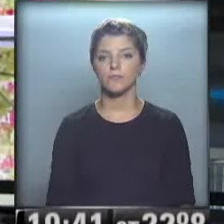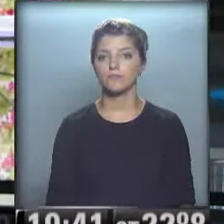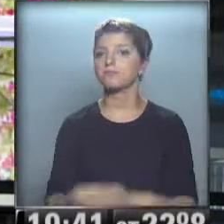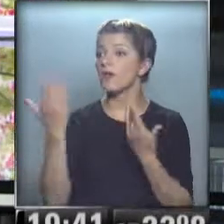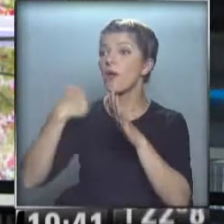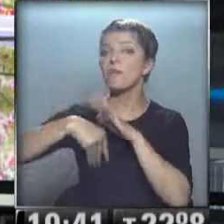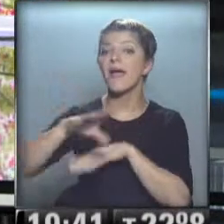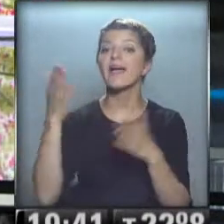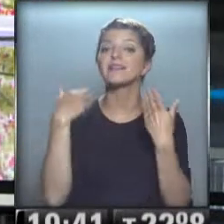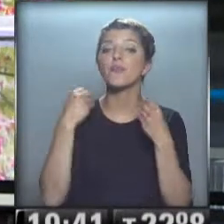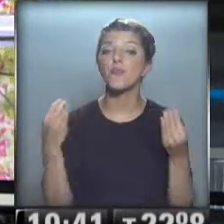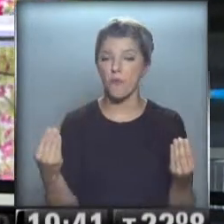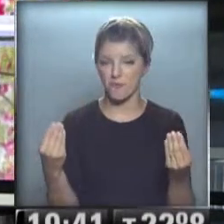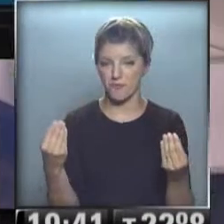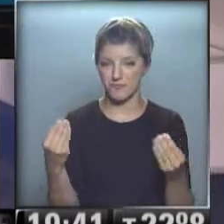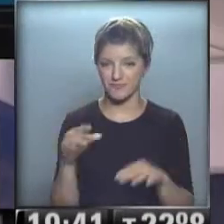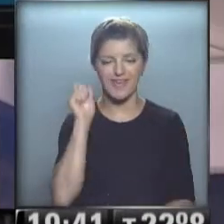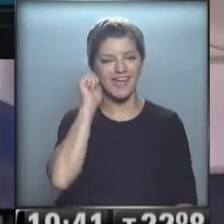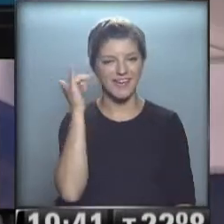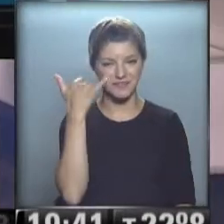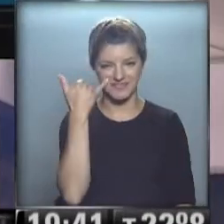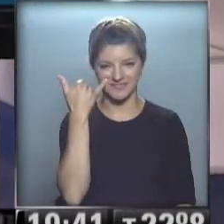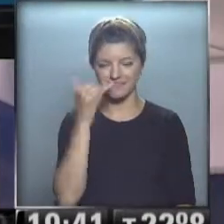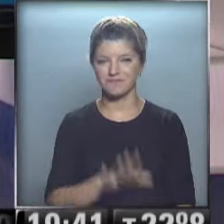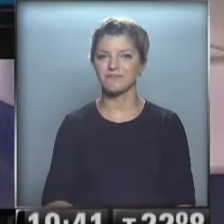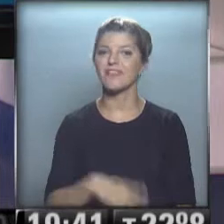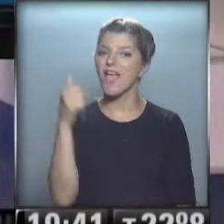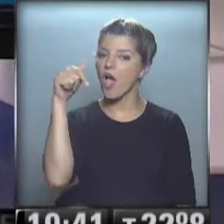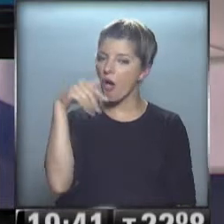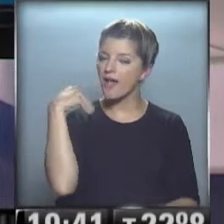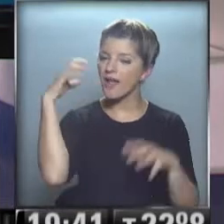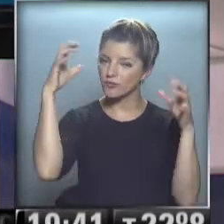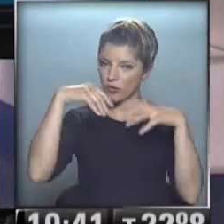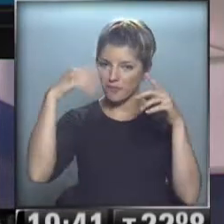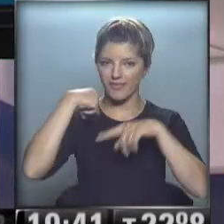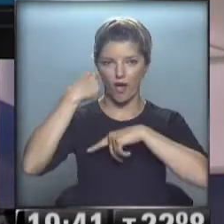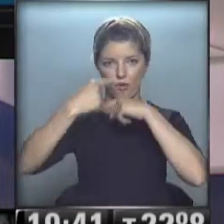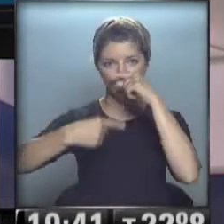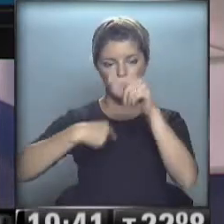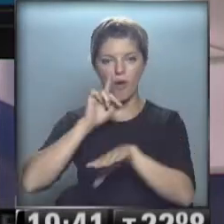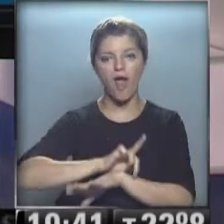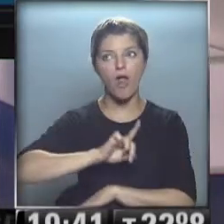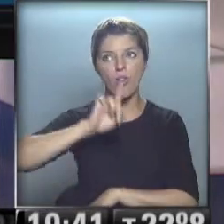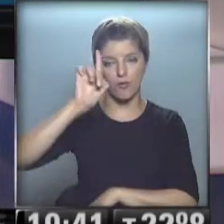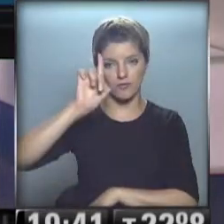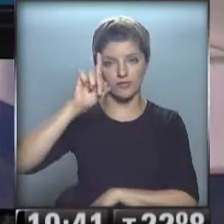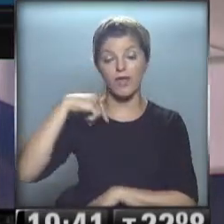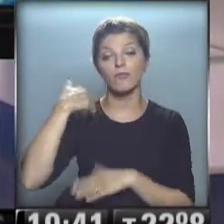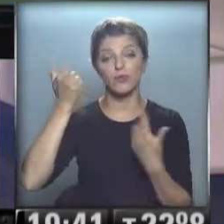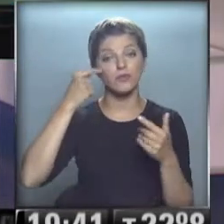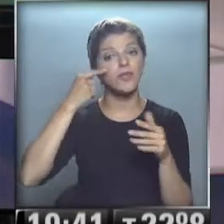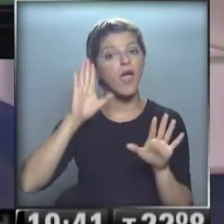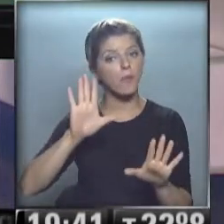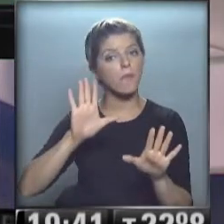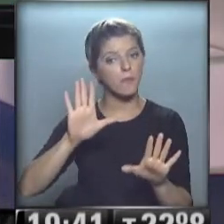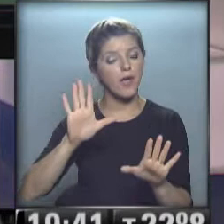¿Qué va a pasar? Sí, con el tiempo en todo el país, Gaby. Todavía las tormentas están afectando el extremo norte de nuestro país, por lo tanto continúa vigente el aviso de